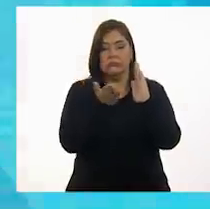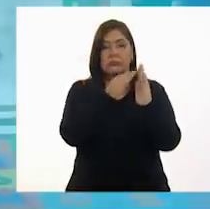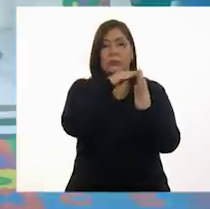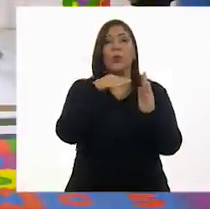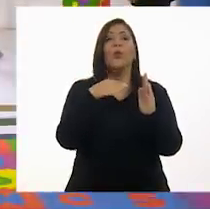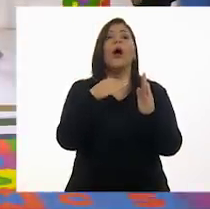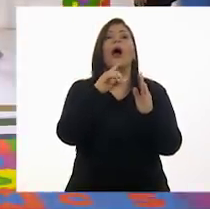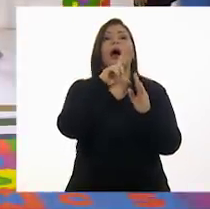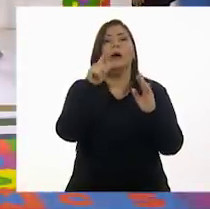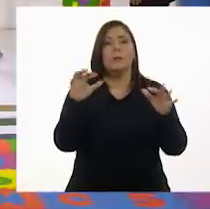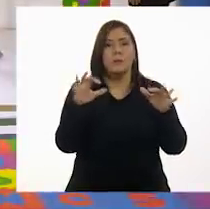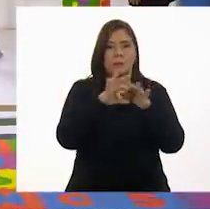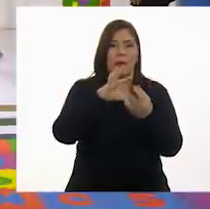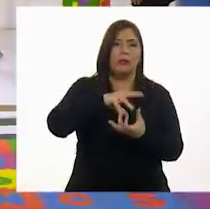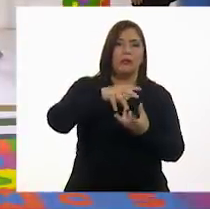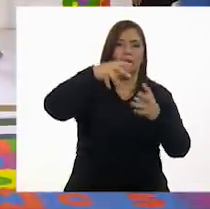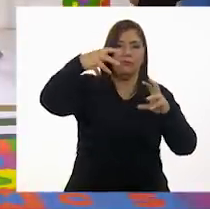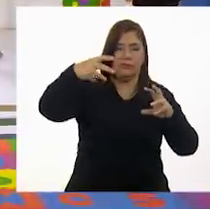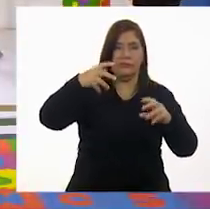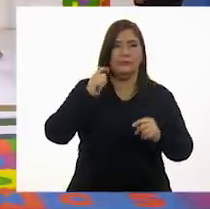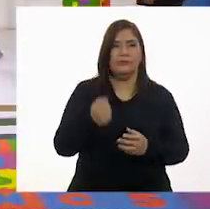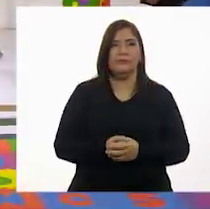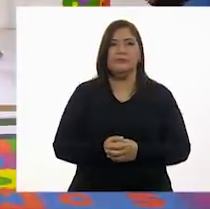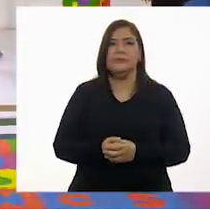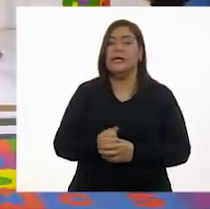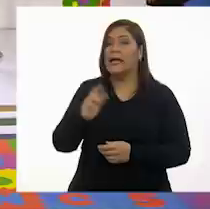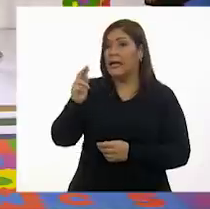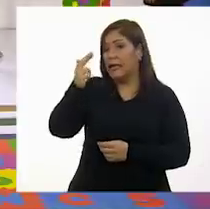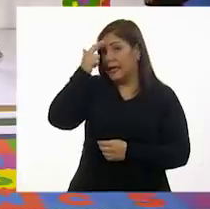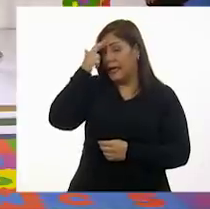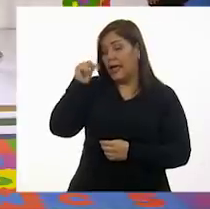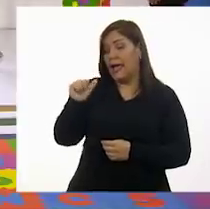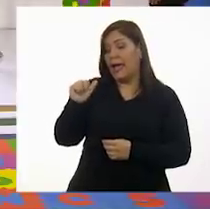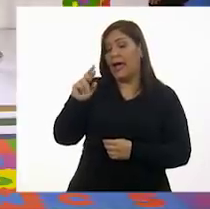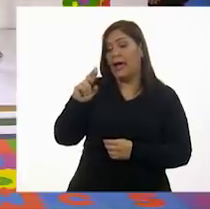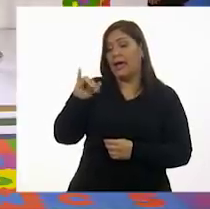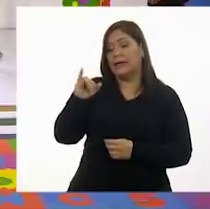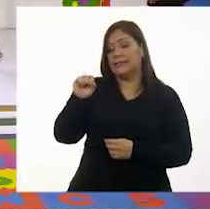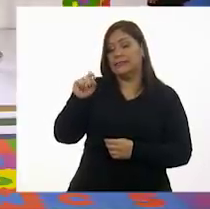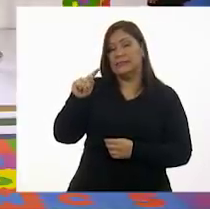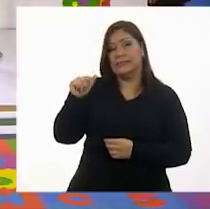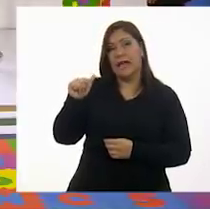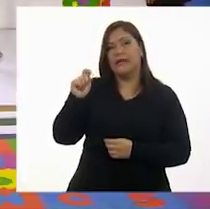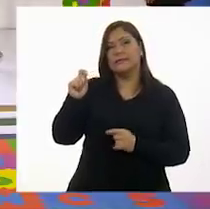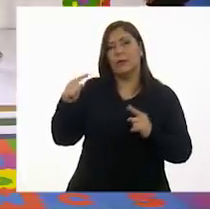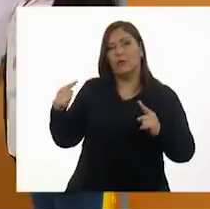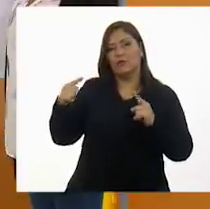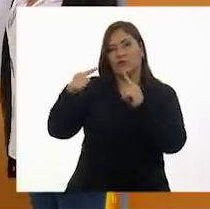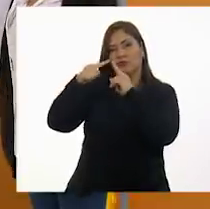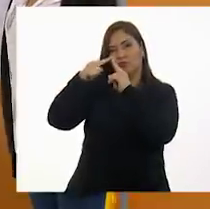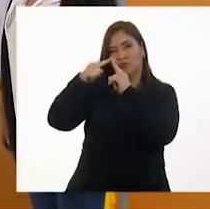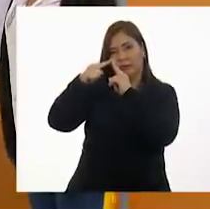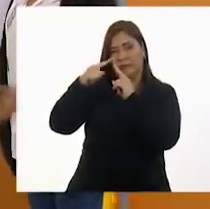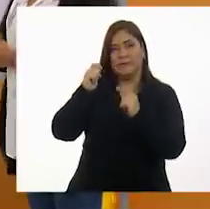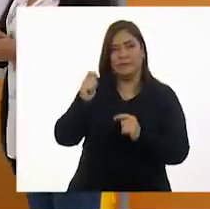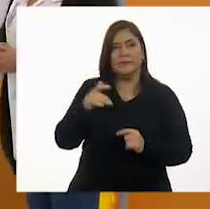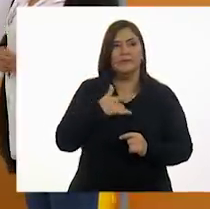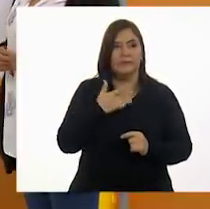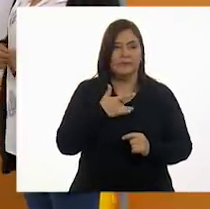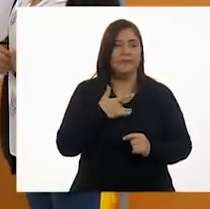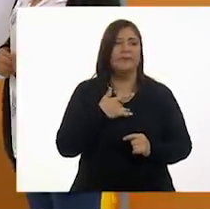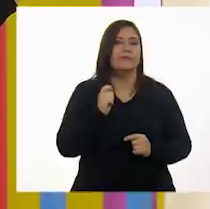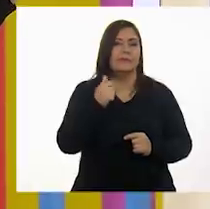tener nuestro cuerpo geométrico. Así, hay que recordar que las aristas son los lados que tiene cada así figura, ¿verdad? Es, sí, así es, porque